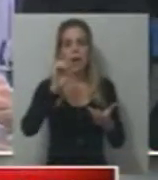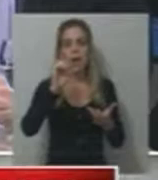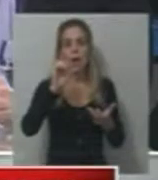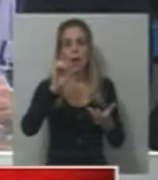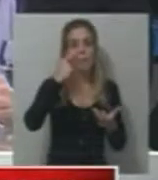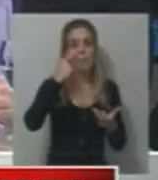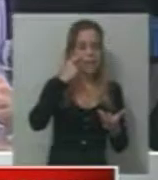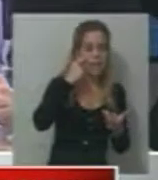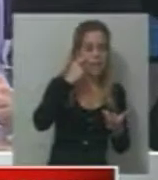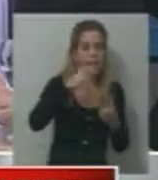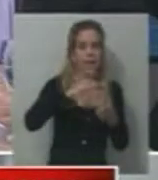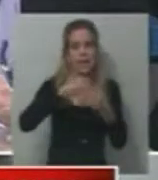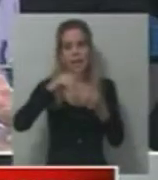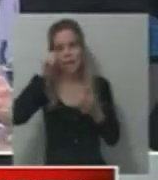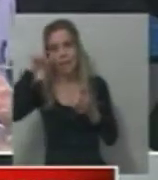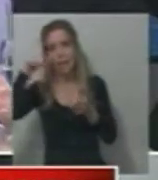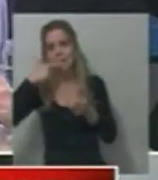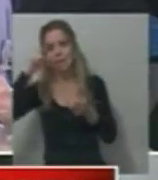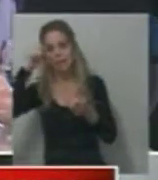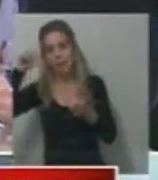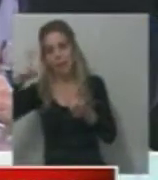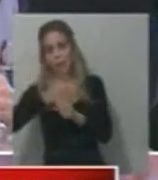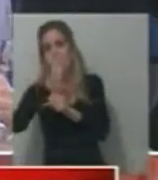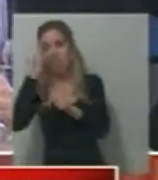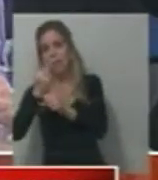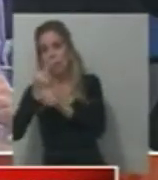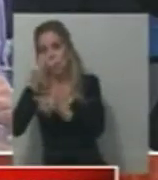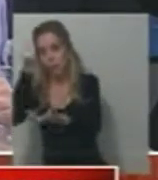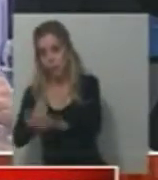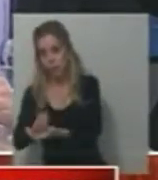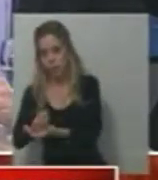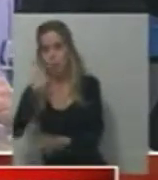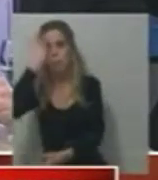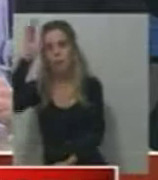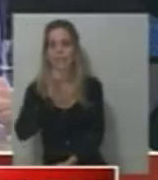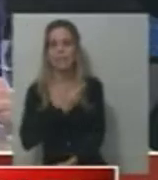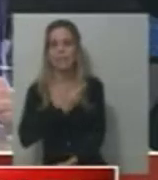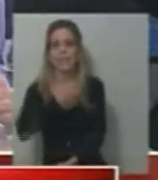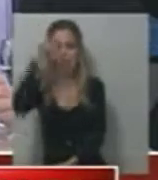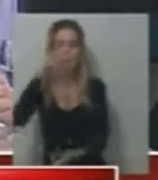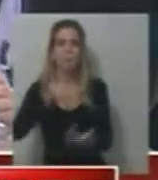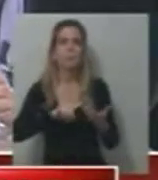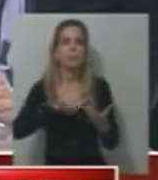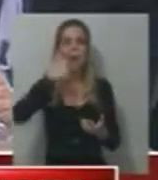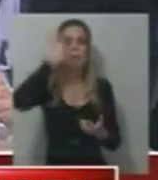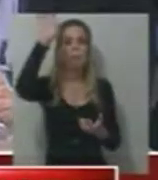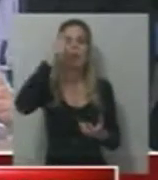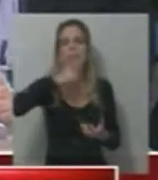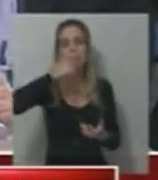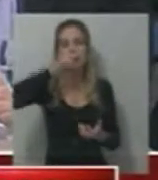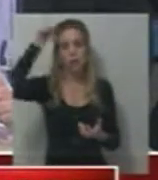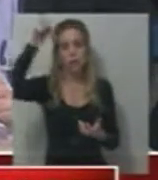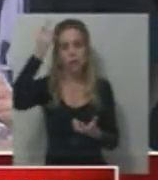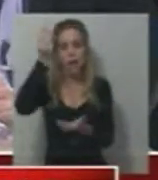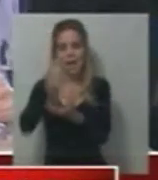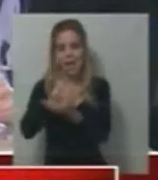¿Sí? Ahí, punto a punto, yo no me animo a dar un pronóstico, los encuestadores tampoco. En Mendoza, Cobos. En Santa Cruz, la